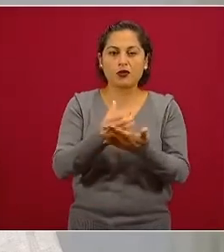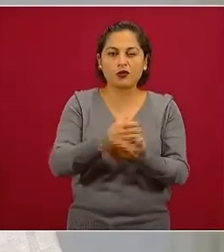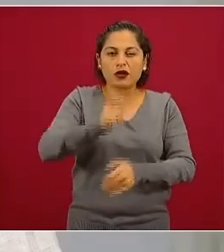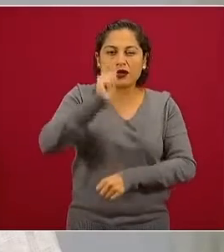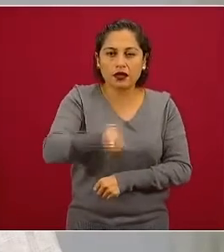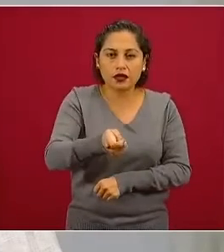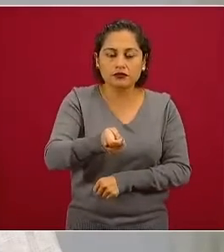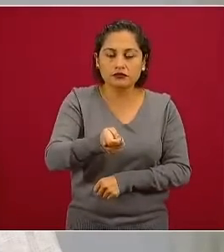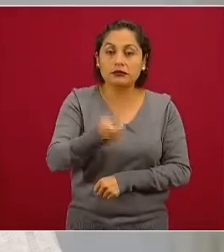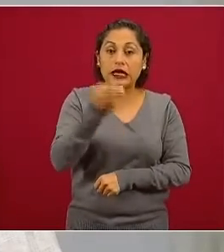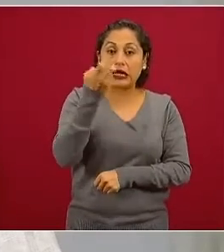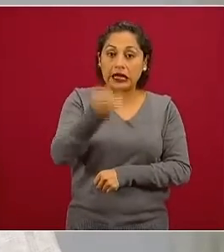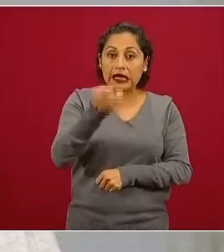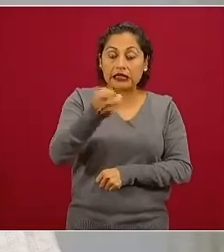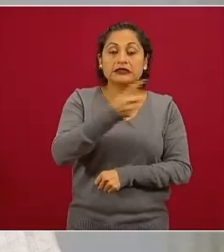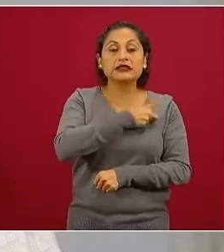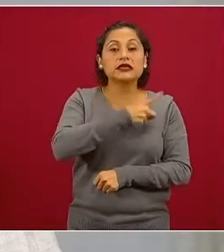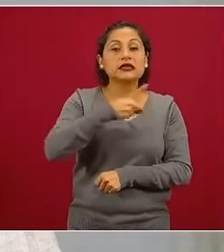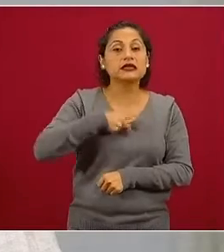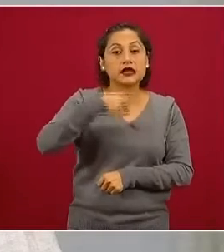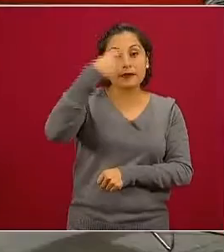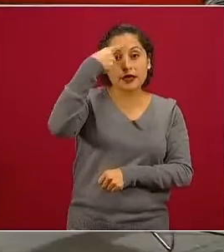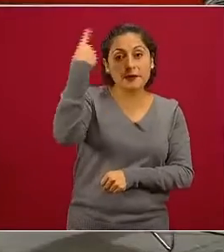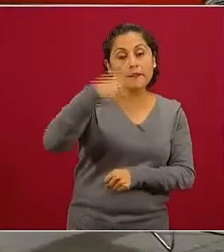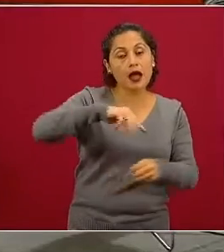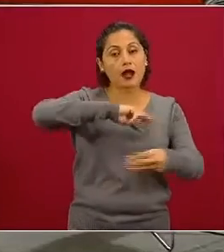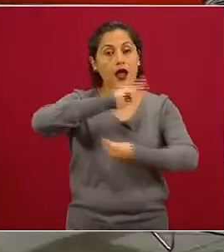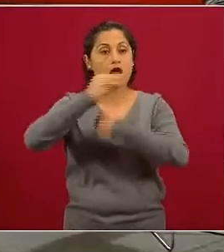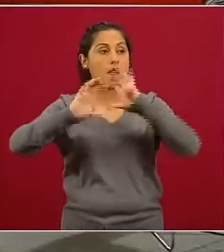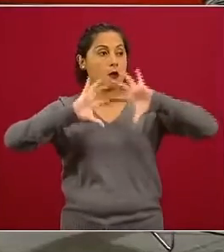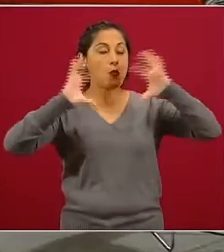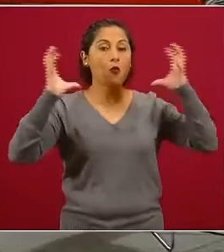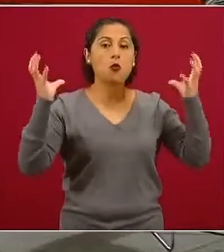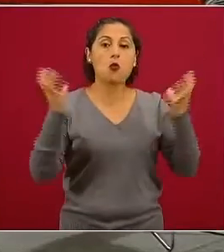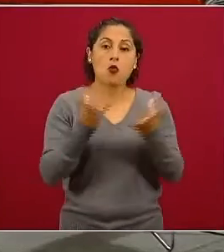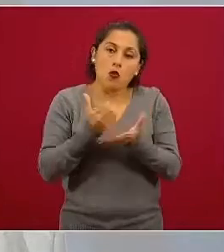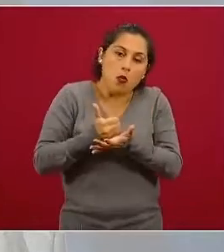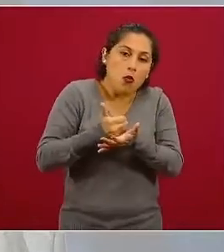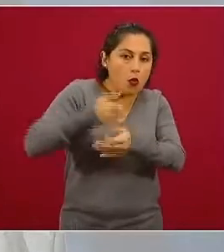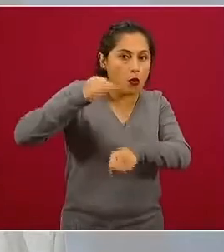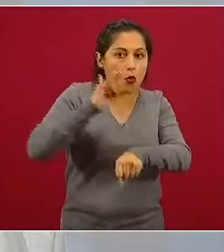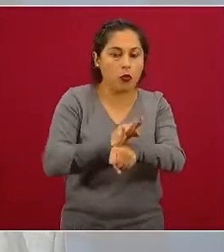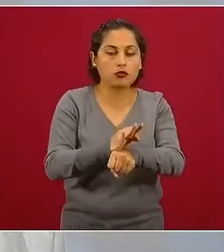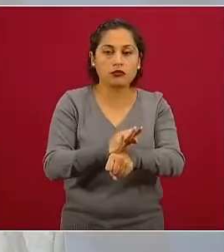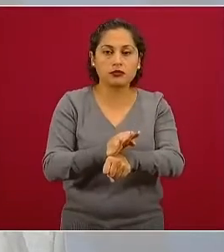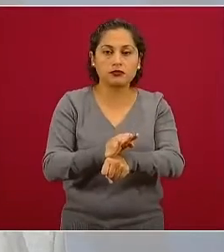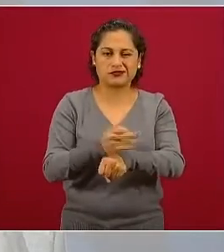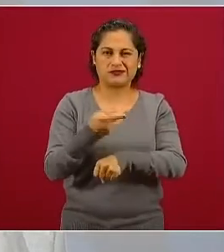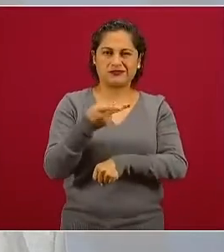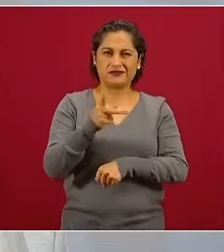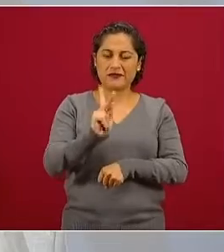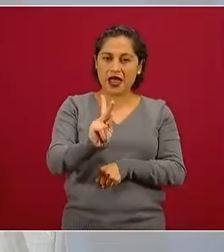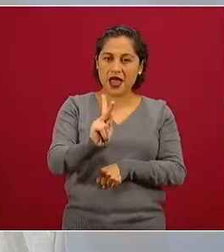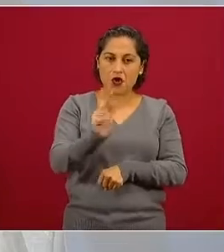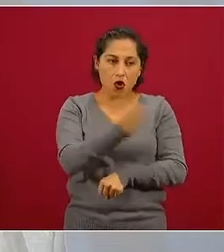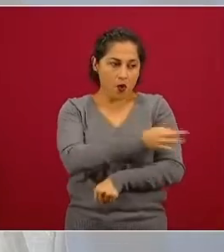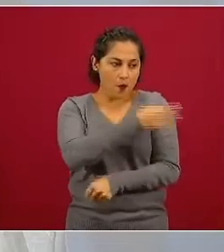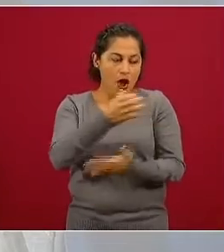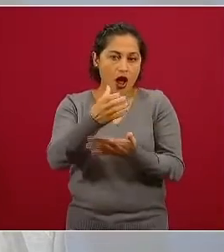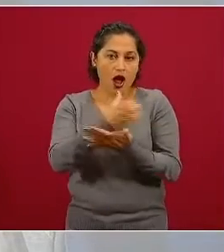y es muy claro que hasta inicios del próximo año se entregarán resultados finales, y si acaso se llegará a mediados de 2021 a los